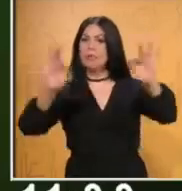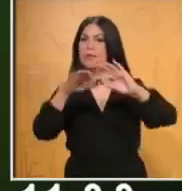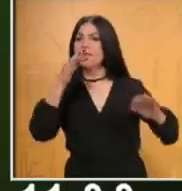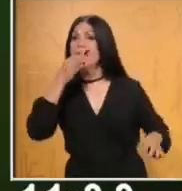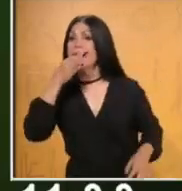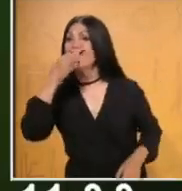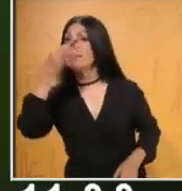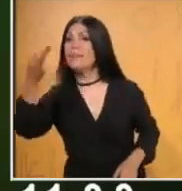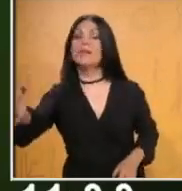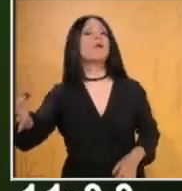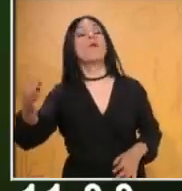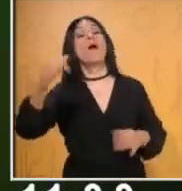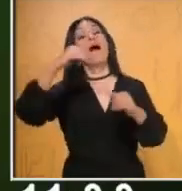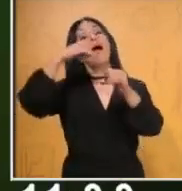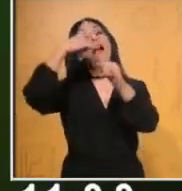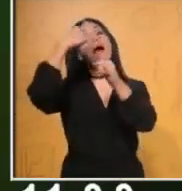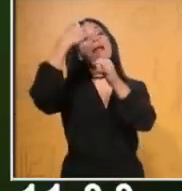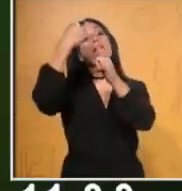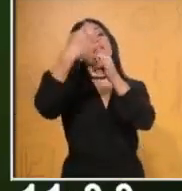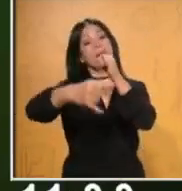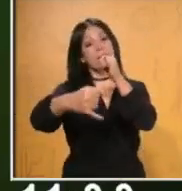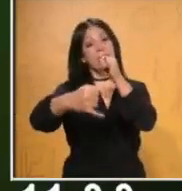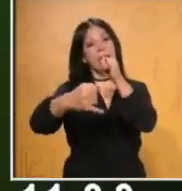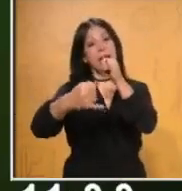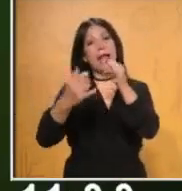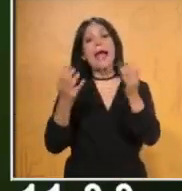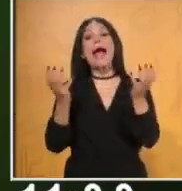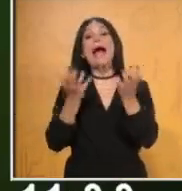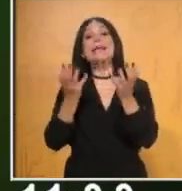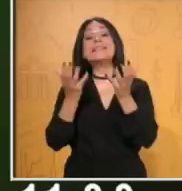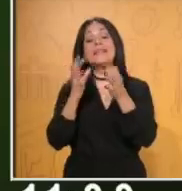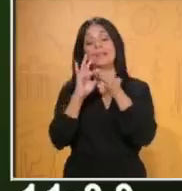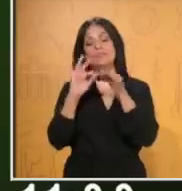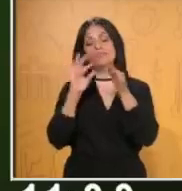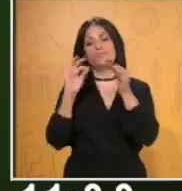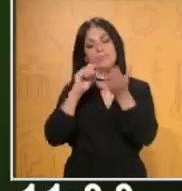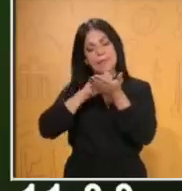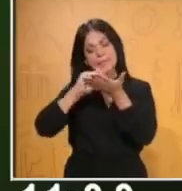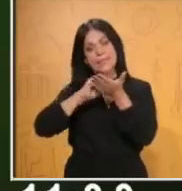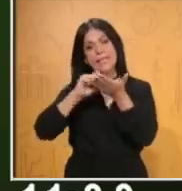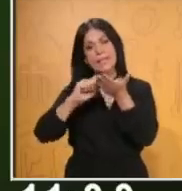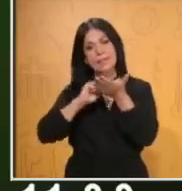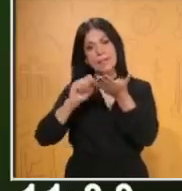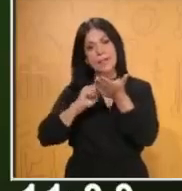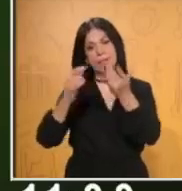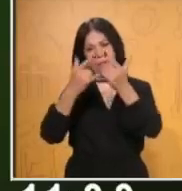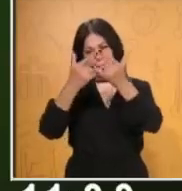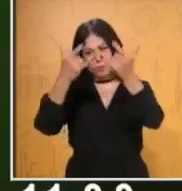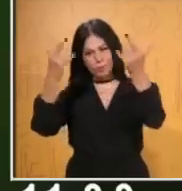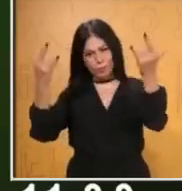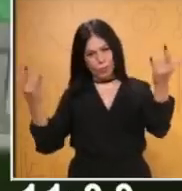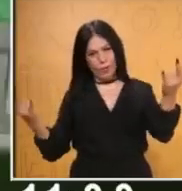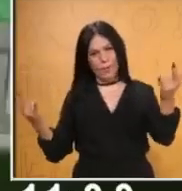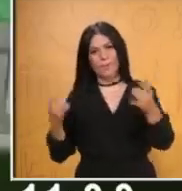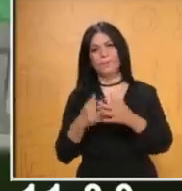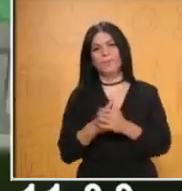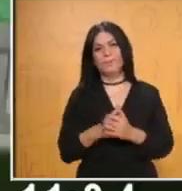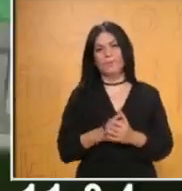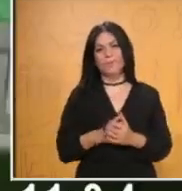de esta clase vas a ayudarnos a elaborar una descripción del personaje de la historia que te vamos a